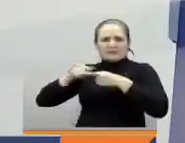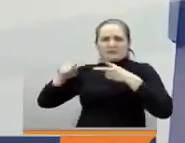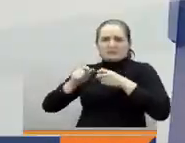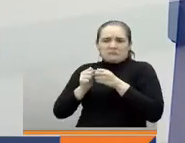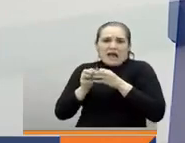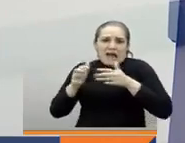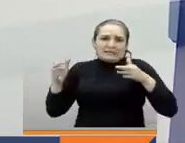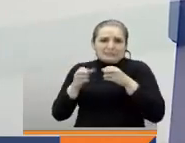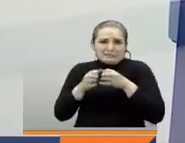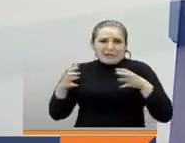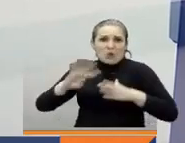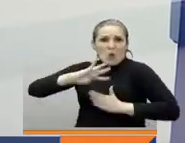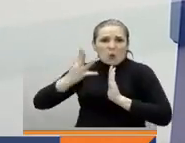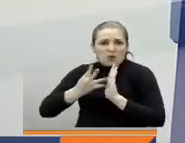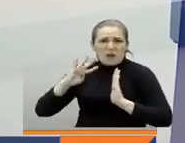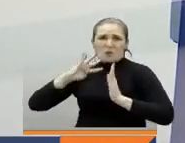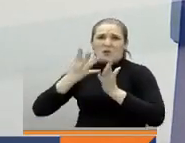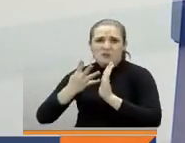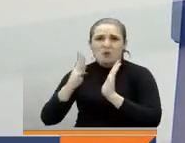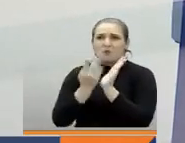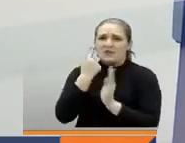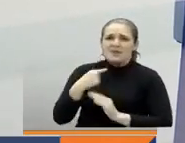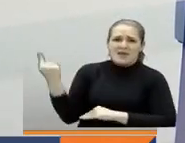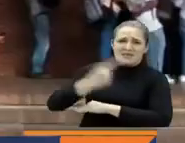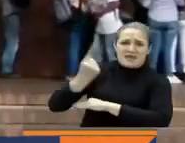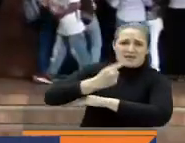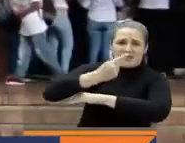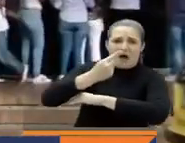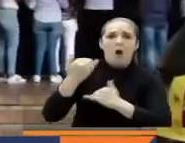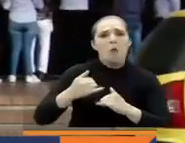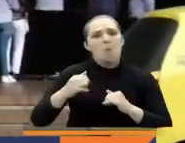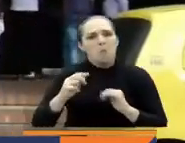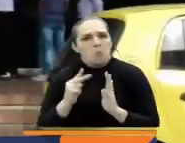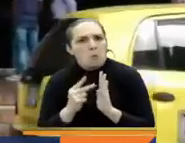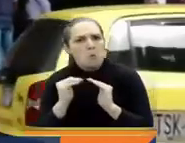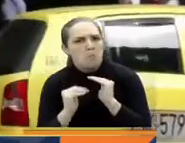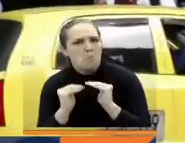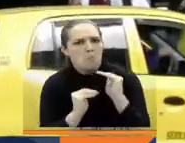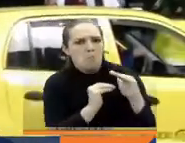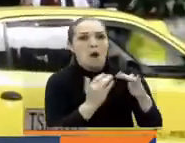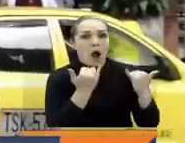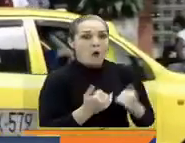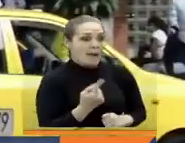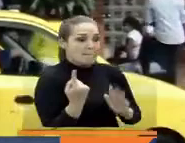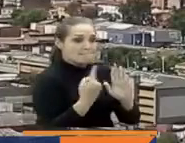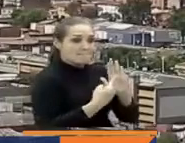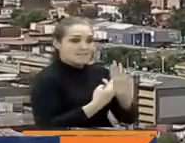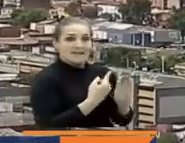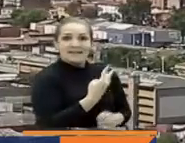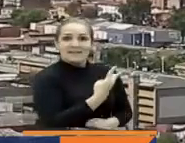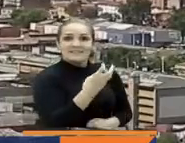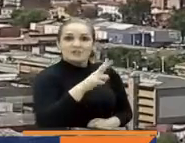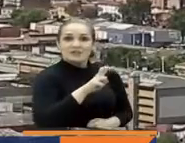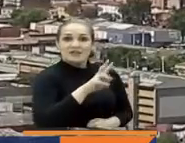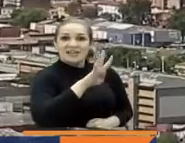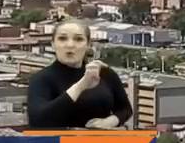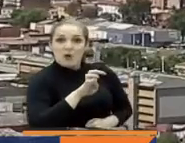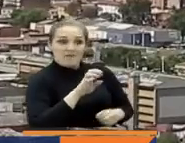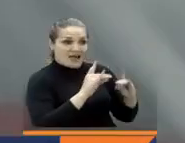estos superaban los 4.000 diarios. Actualmente, Antioquia cuenta con 1.379 camas en las UCI, de las